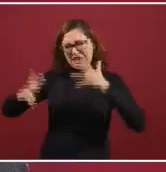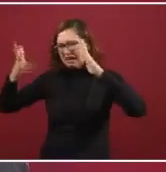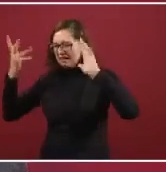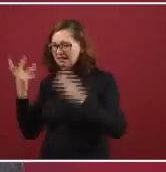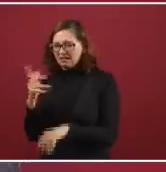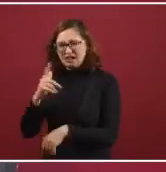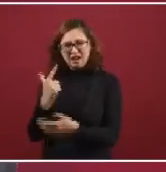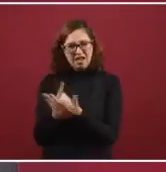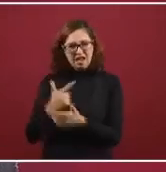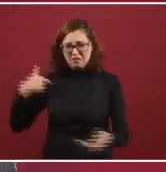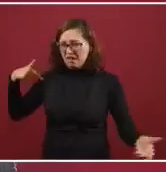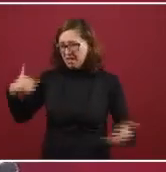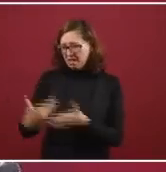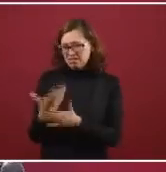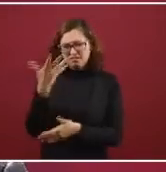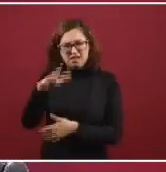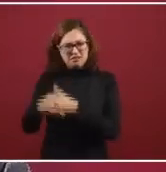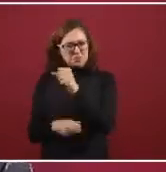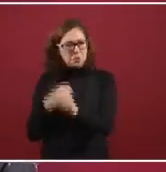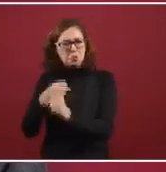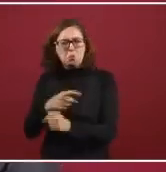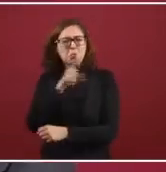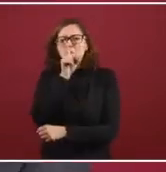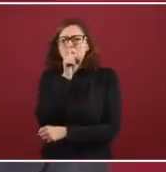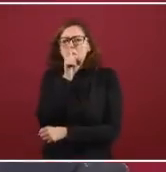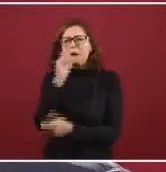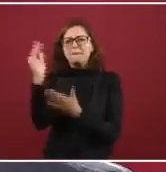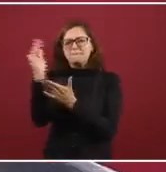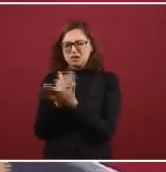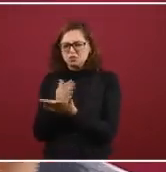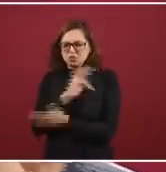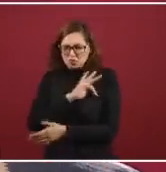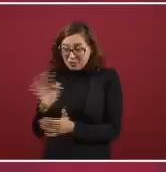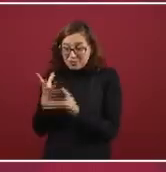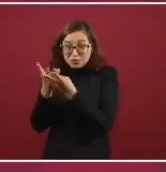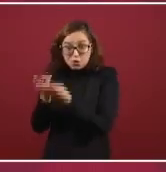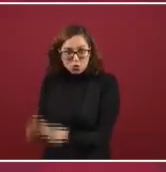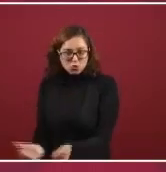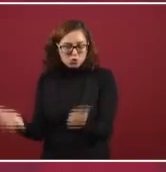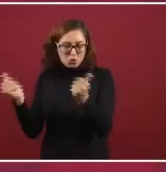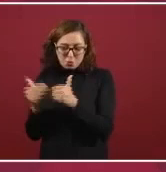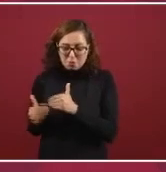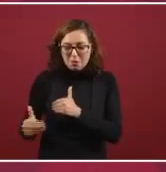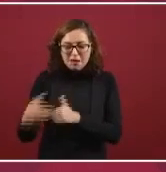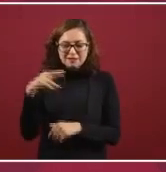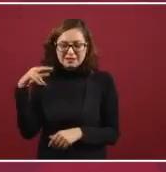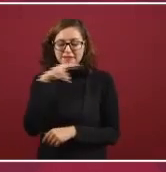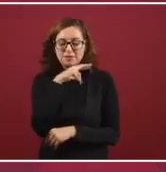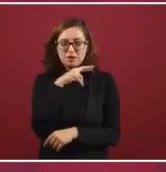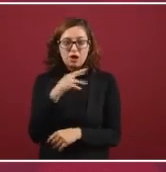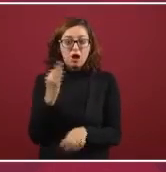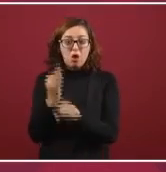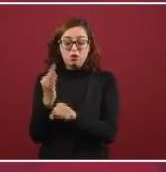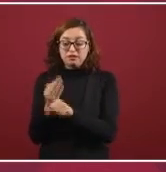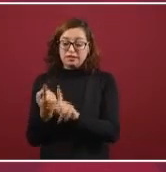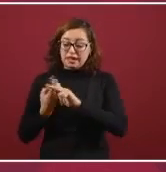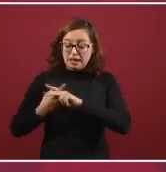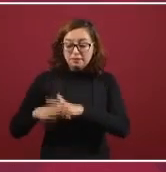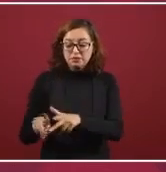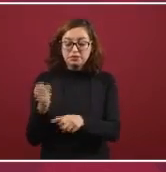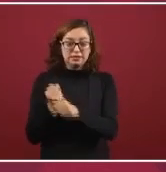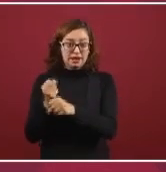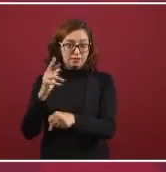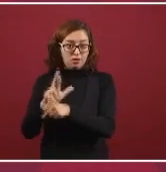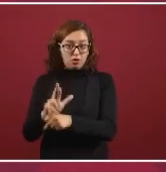años. Entonces, se podría lograr algo en el corto plazo. Termino diciendo, lo que se acaba de iniciar en El Salvador, que es un